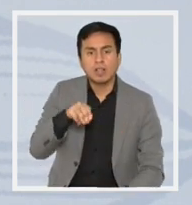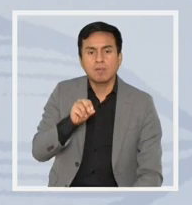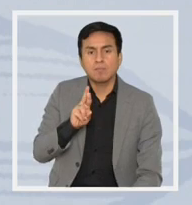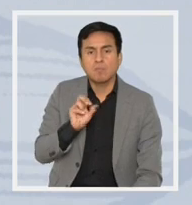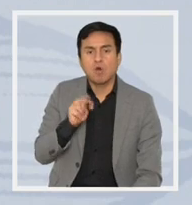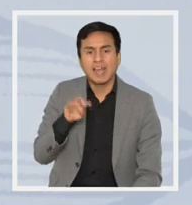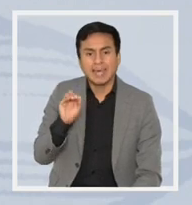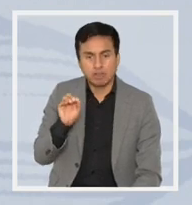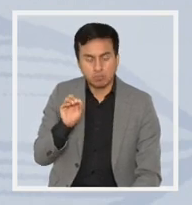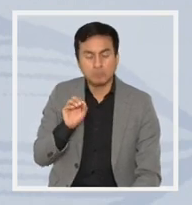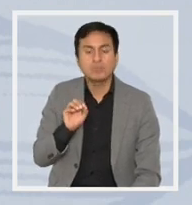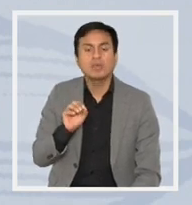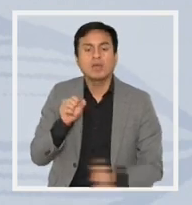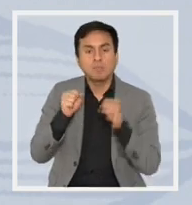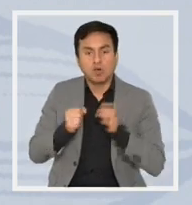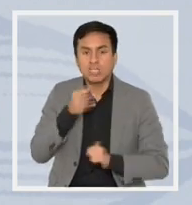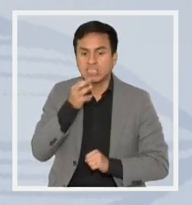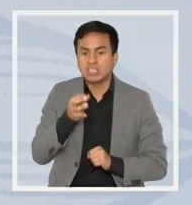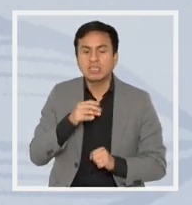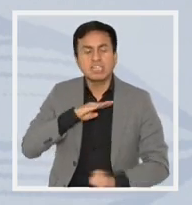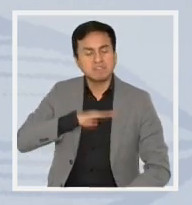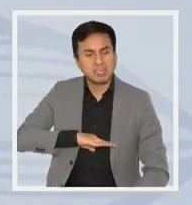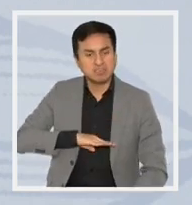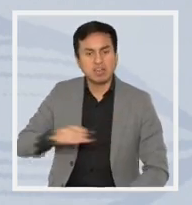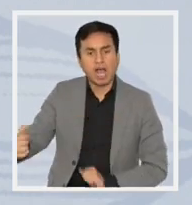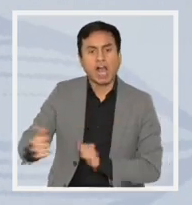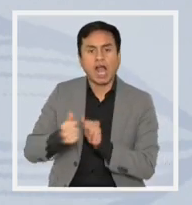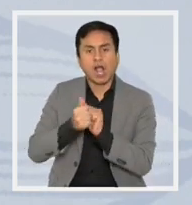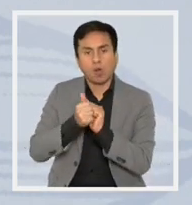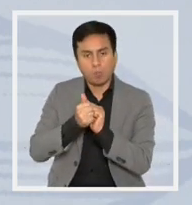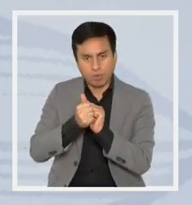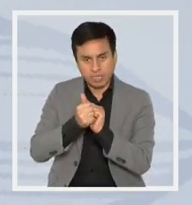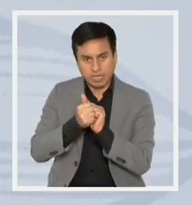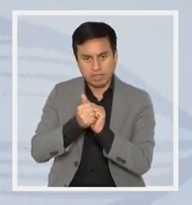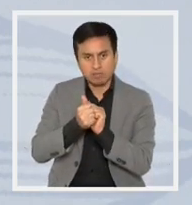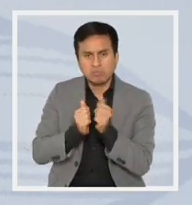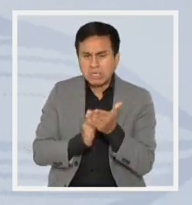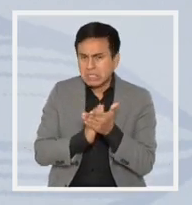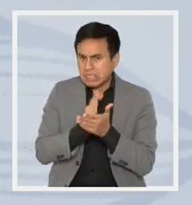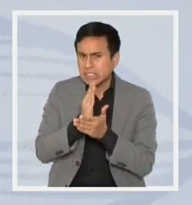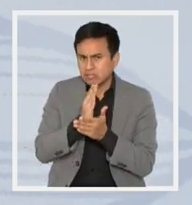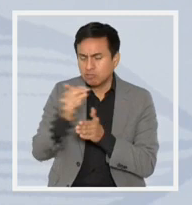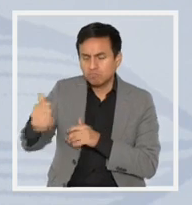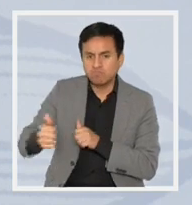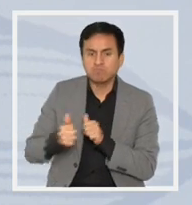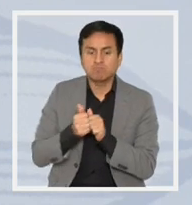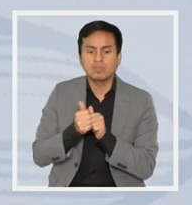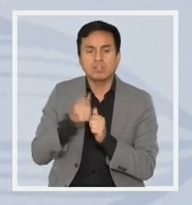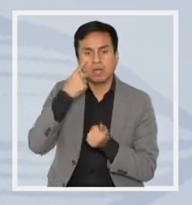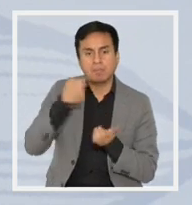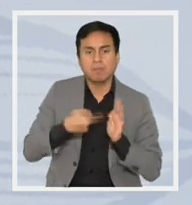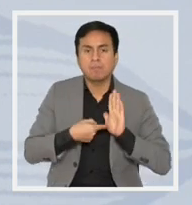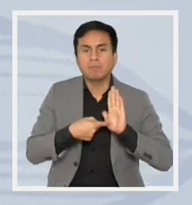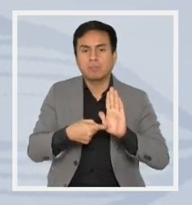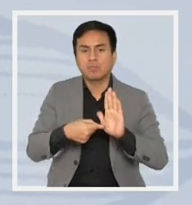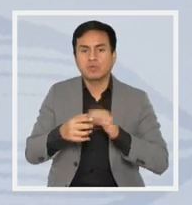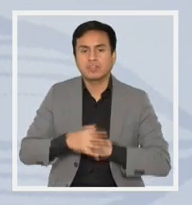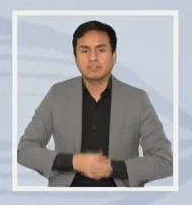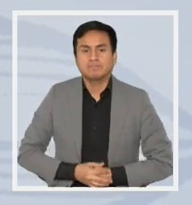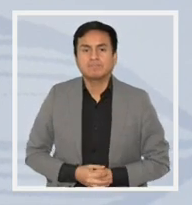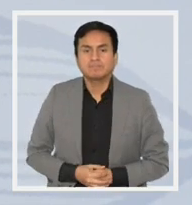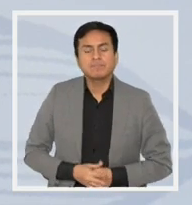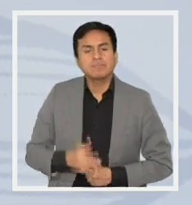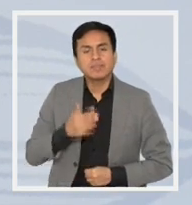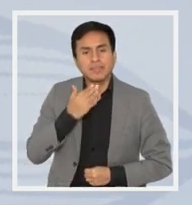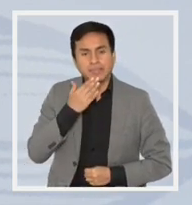Moreno, quienes puedo decir con satisfacción nos han acompañado desde un inicio en esta propuesta.